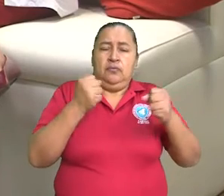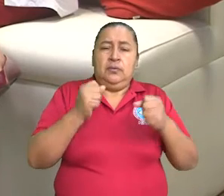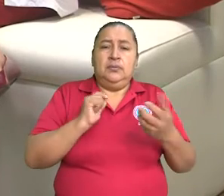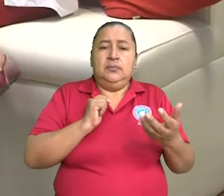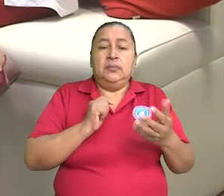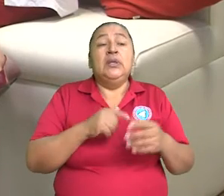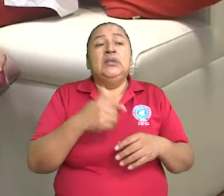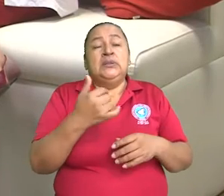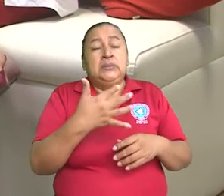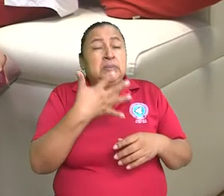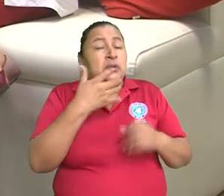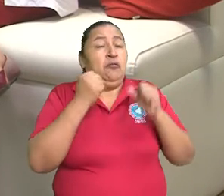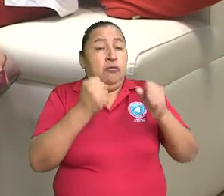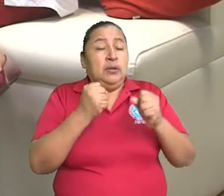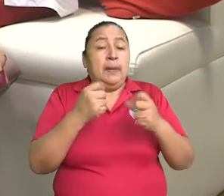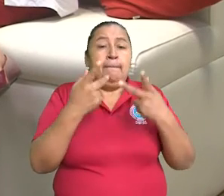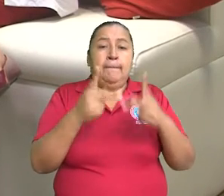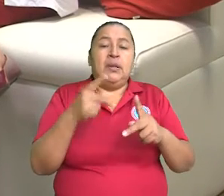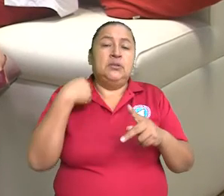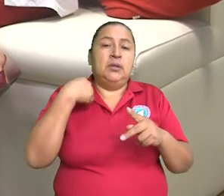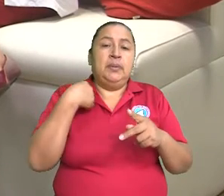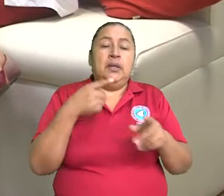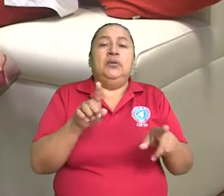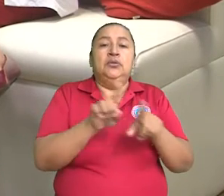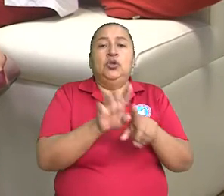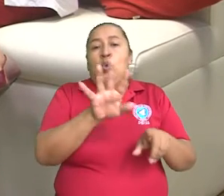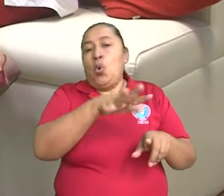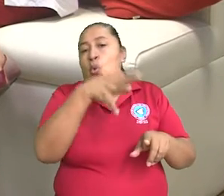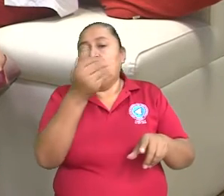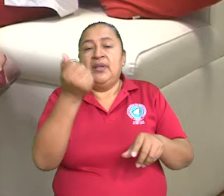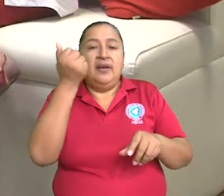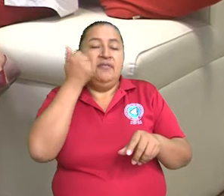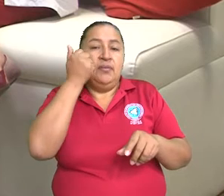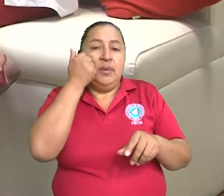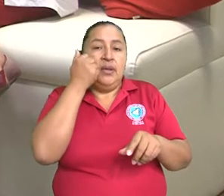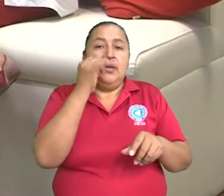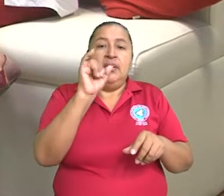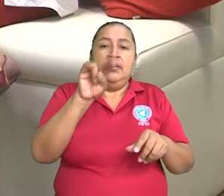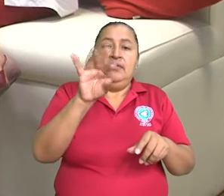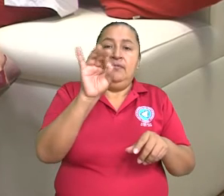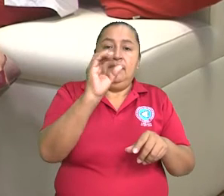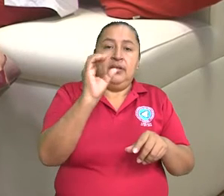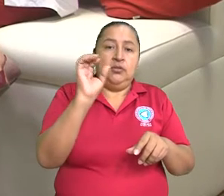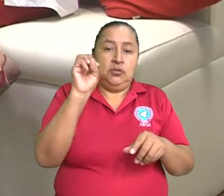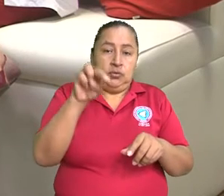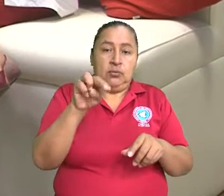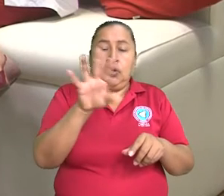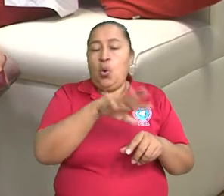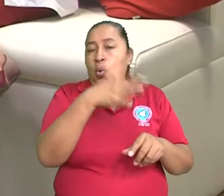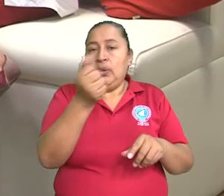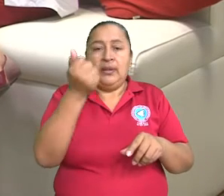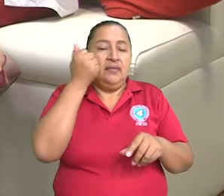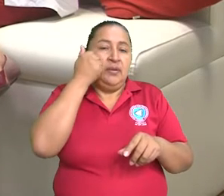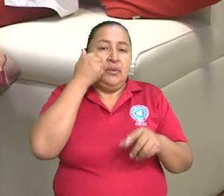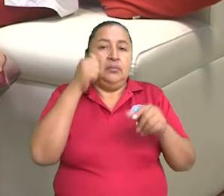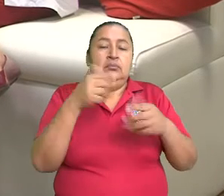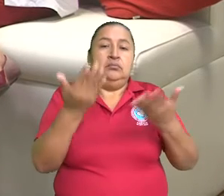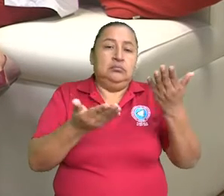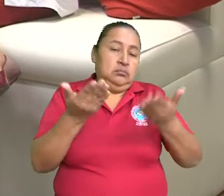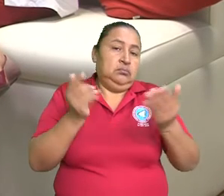ejemplo. Olores fuertes, pero siempre es asociado a otro tipo de infección. Porque puede estar asociado. Es asociado a otro tipo de infección.